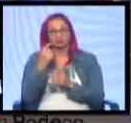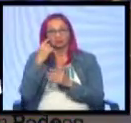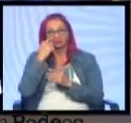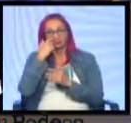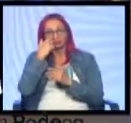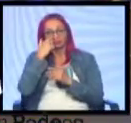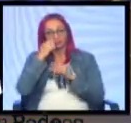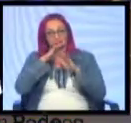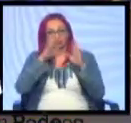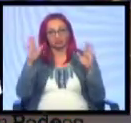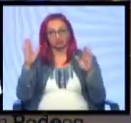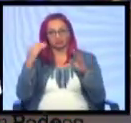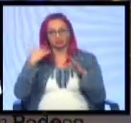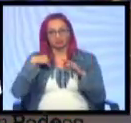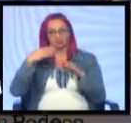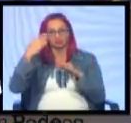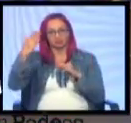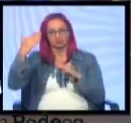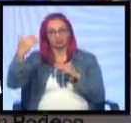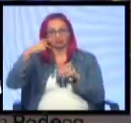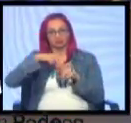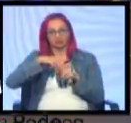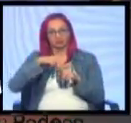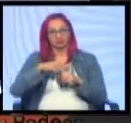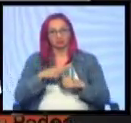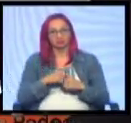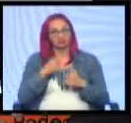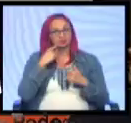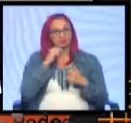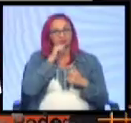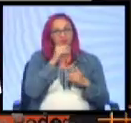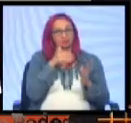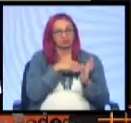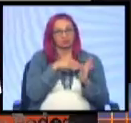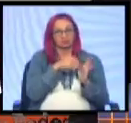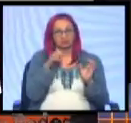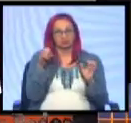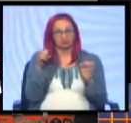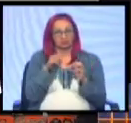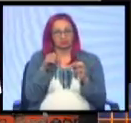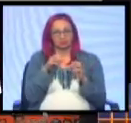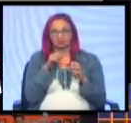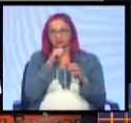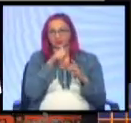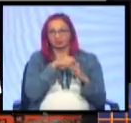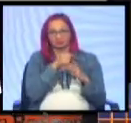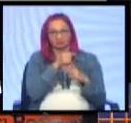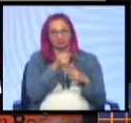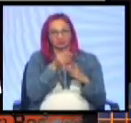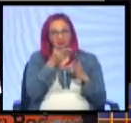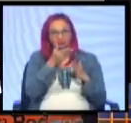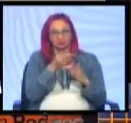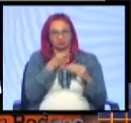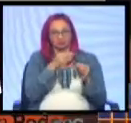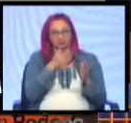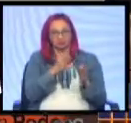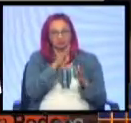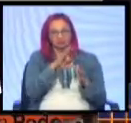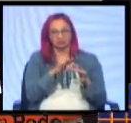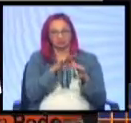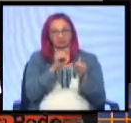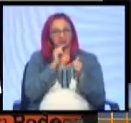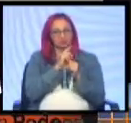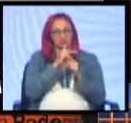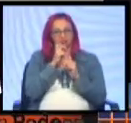aclararle al señor que participó, de que no va a afectar en lo más mínimo ni la comisión que recibe el vendedor, ni su relación